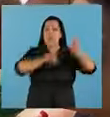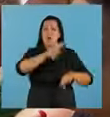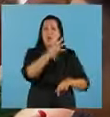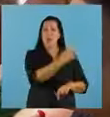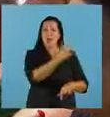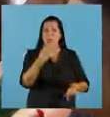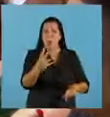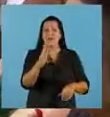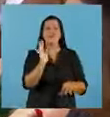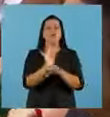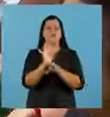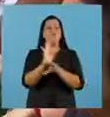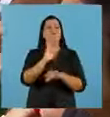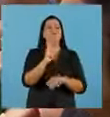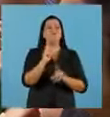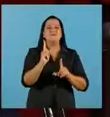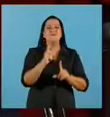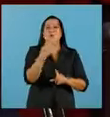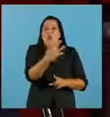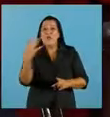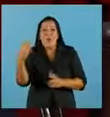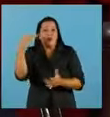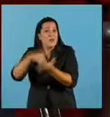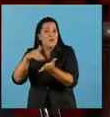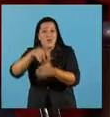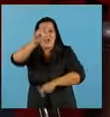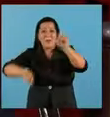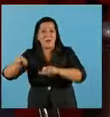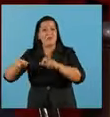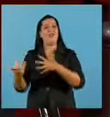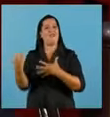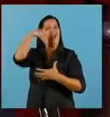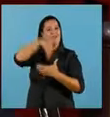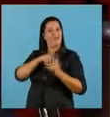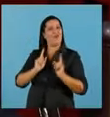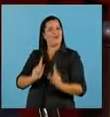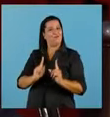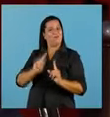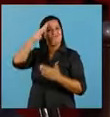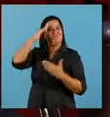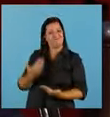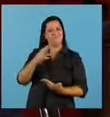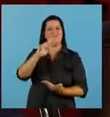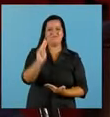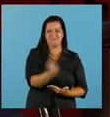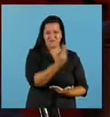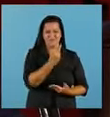están presentes en los 44 millones de argentinos y argentinas.